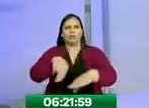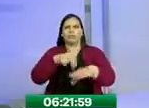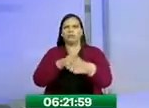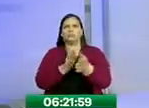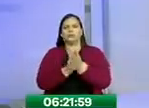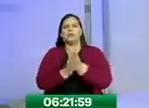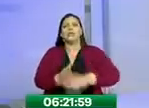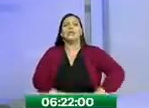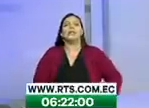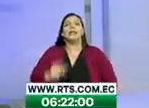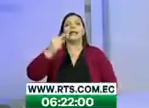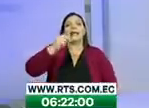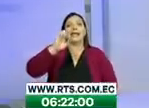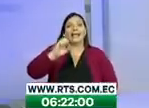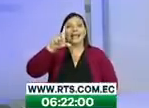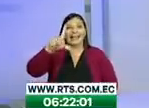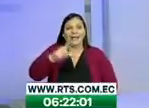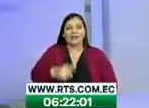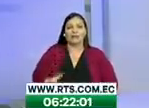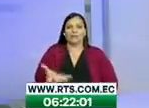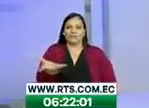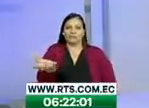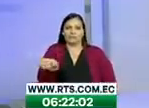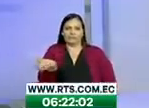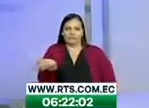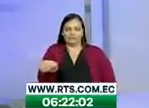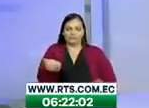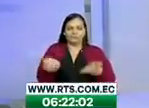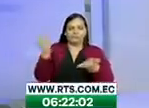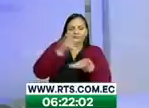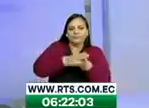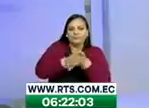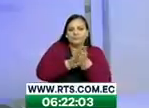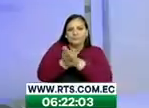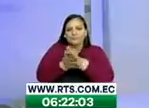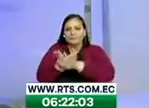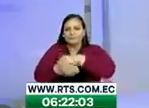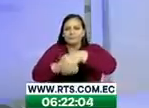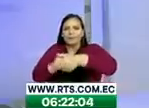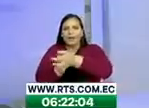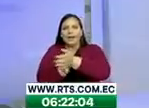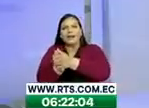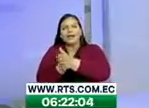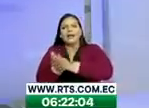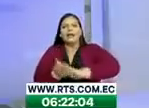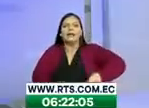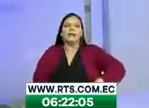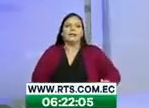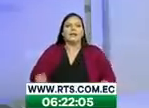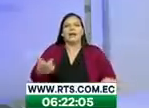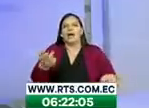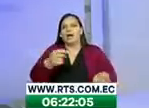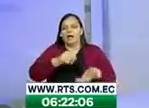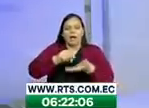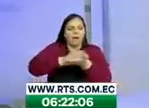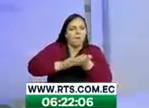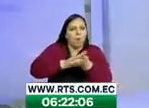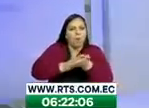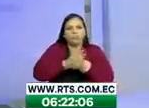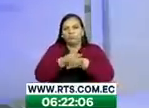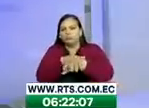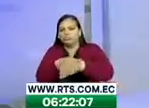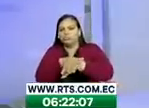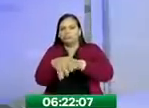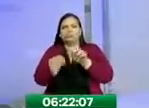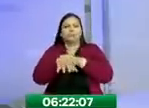una situación que no te quita más, no te llega menos, y estar lavándote las manos constantemente de una